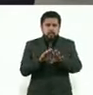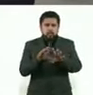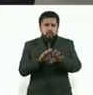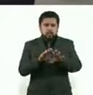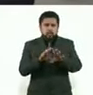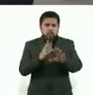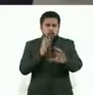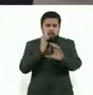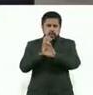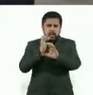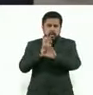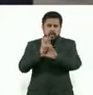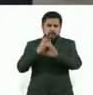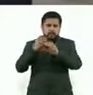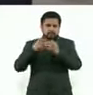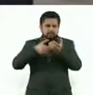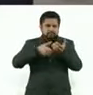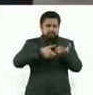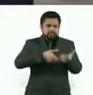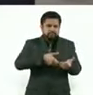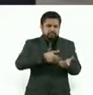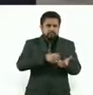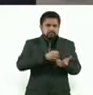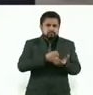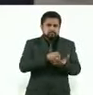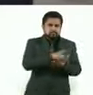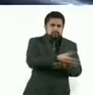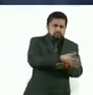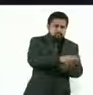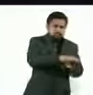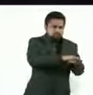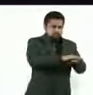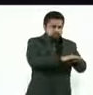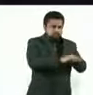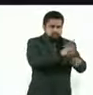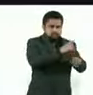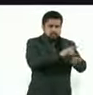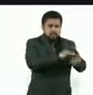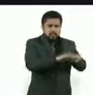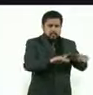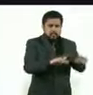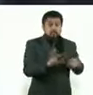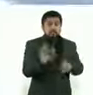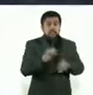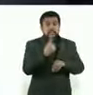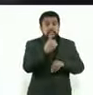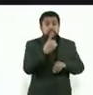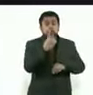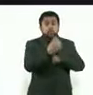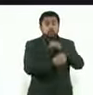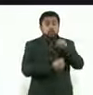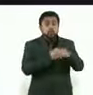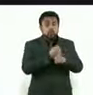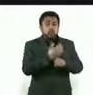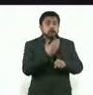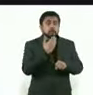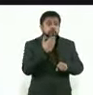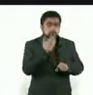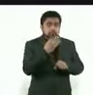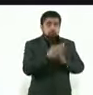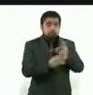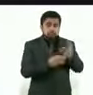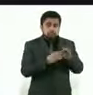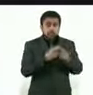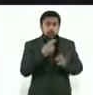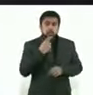presión, que eso puede tener una vida útil de un año, o el cuadreo y el mapeo que estamos haciendo, que eso